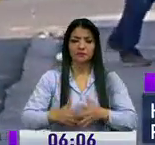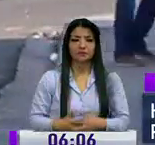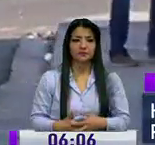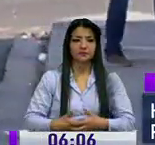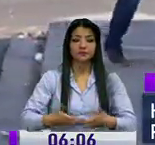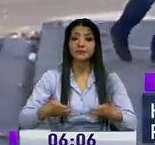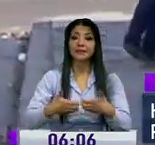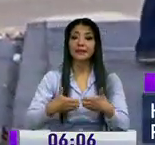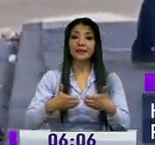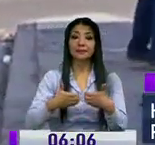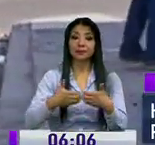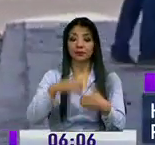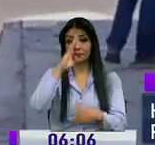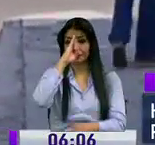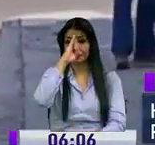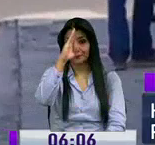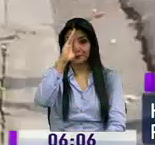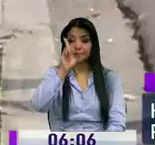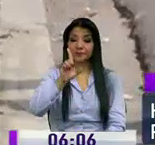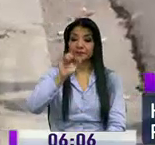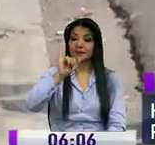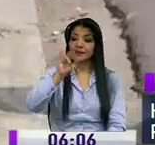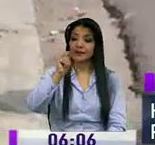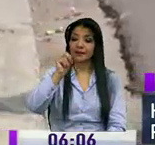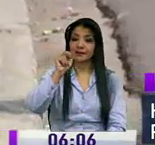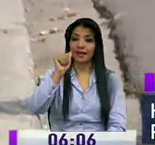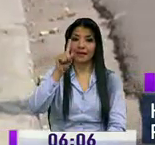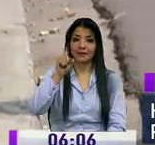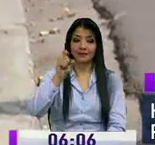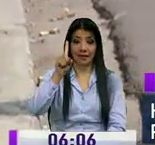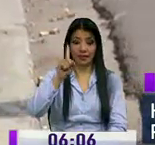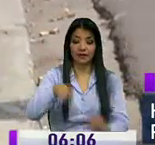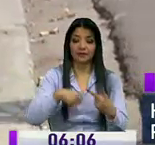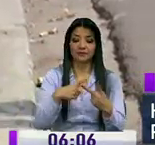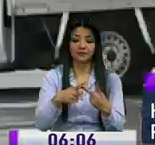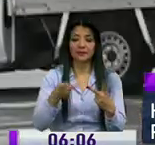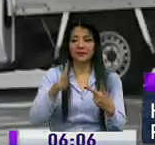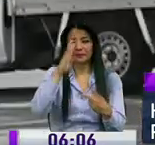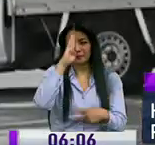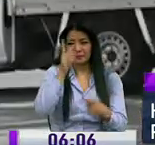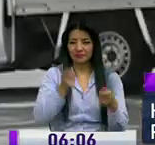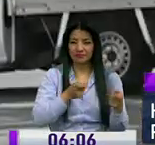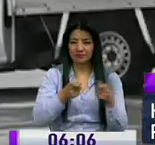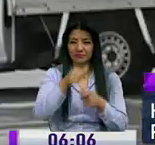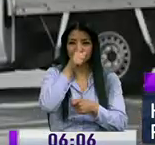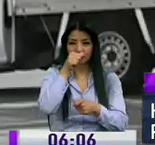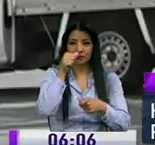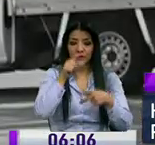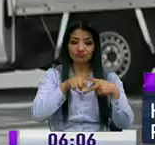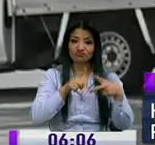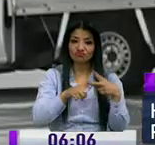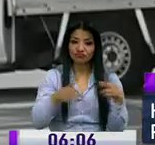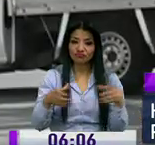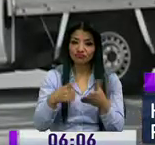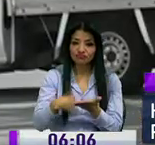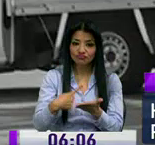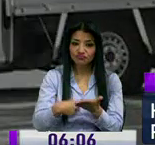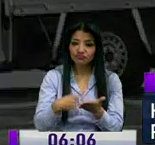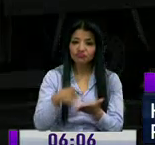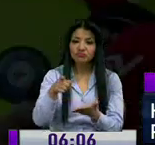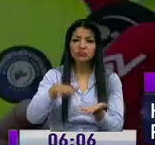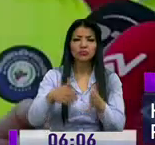de Muertes Violentas y de la Dirección Antinarcóticos de la Policía Nacional trabajan en conjunto para determinar la motivación del